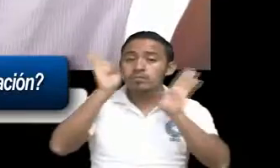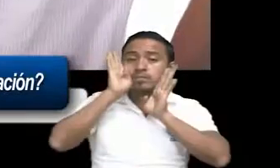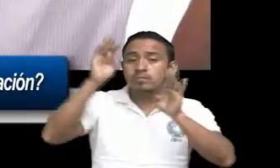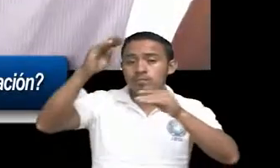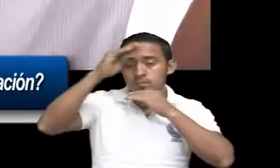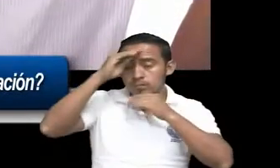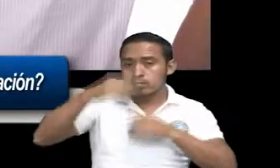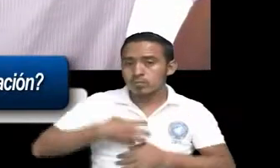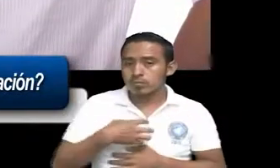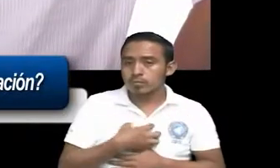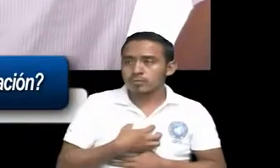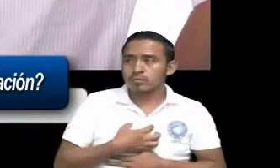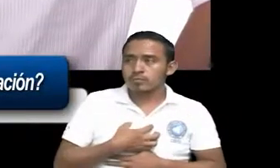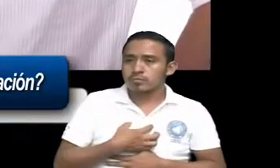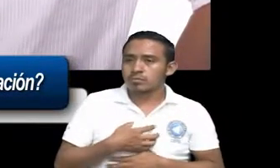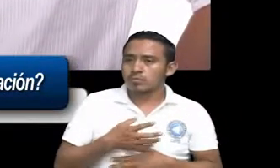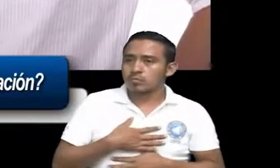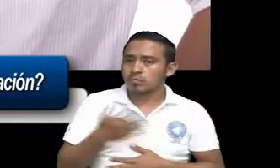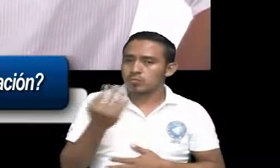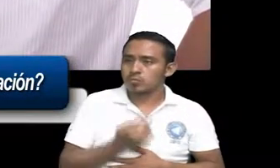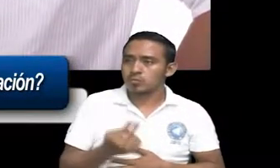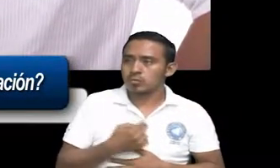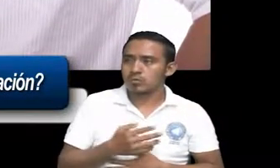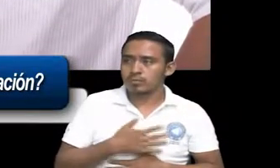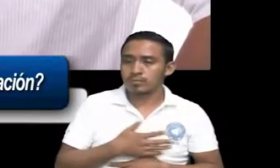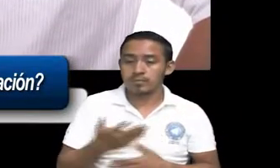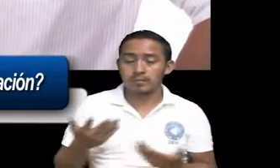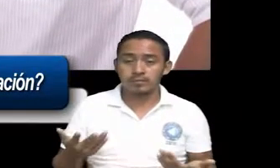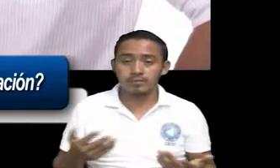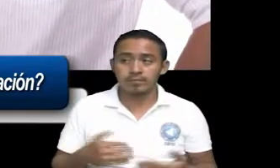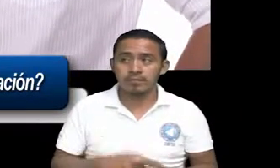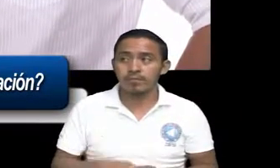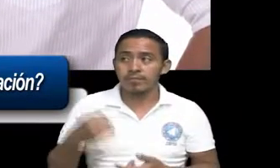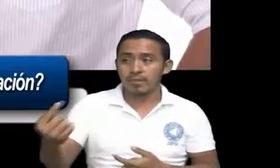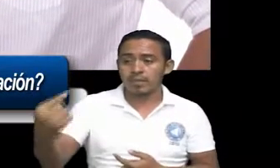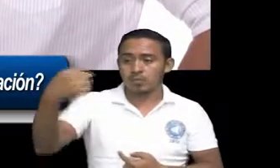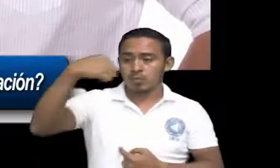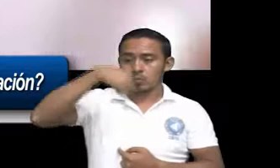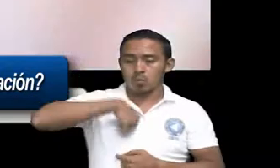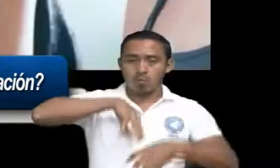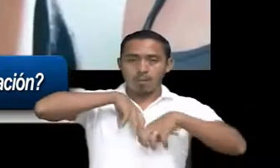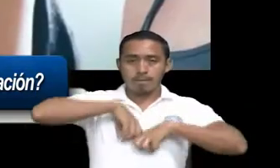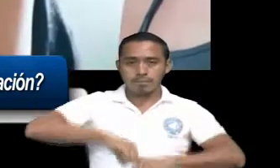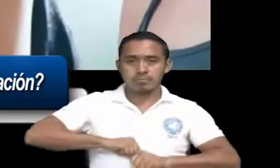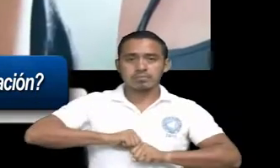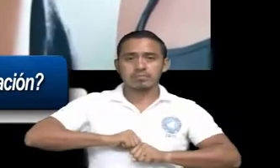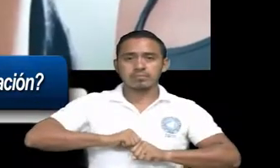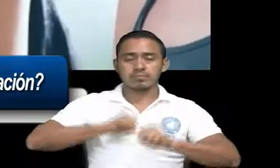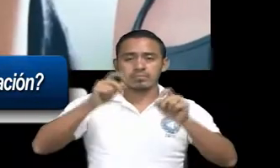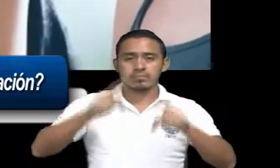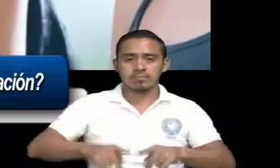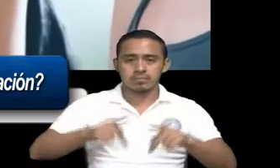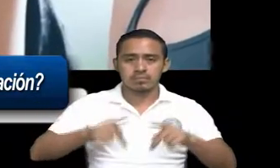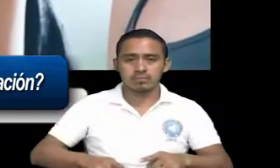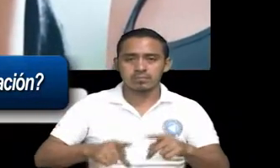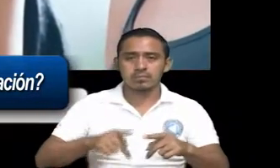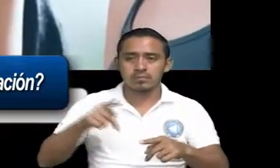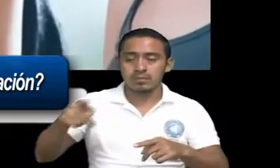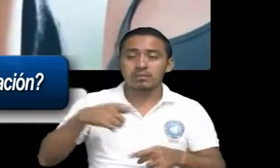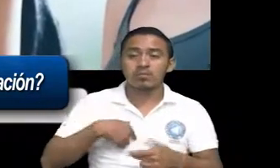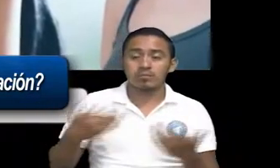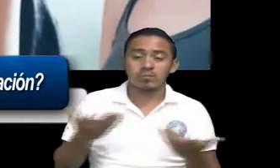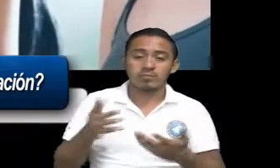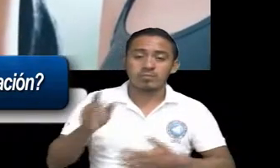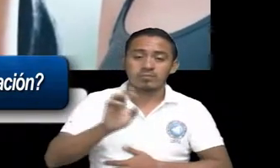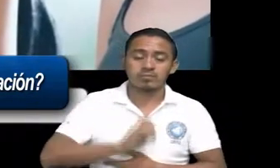tener seguridad de vos mismo como persona y darle ese espacio, porque está invadiendo el espacio de la otra persona. Ese sería un extremo,